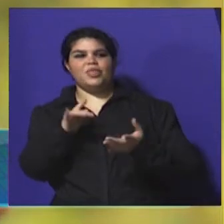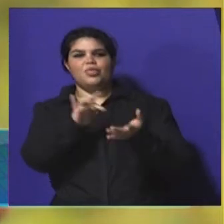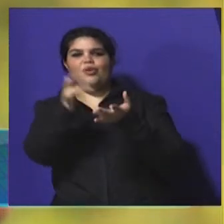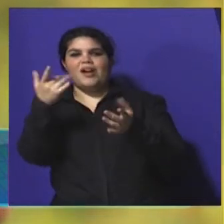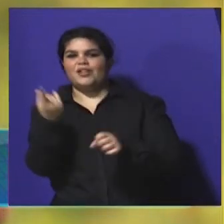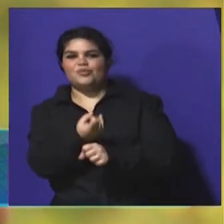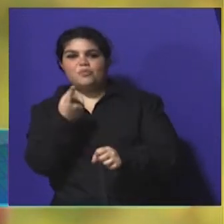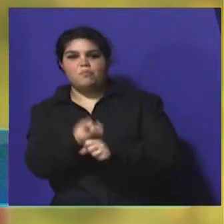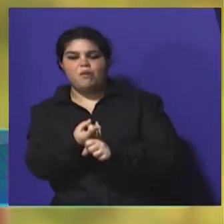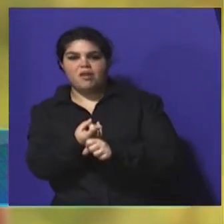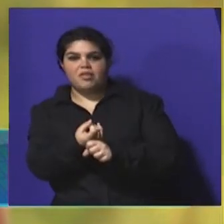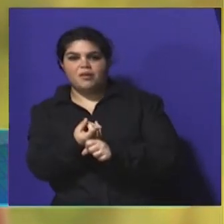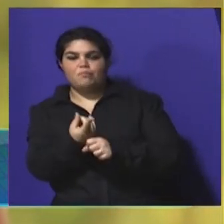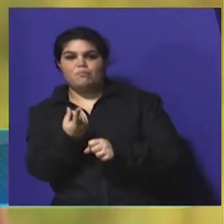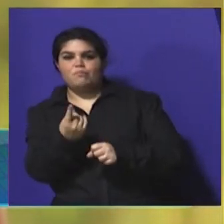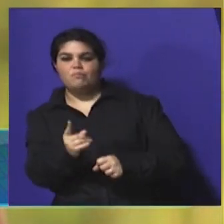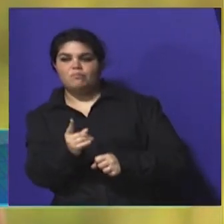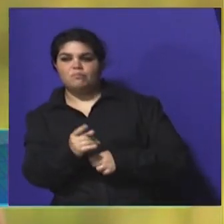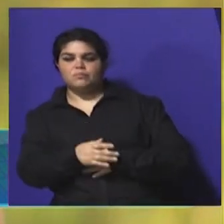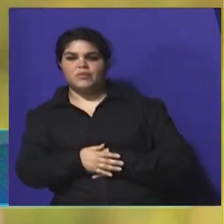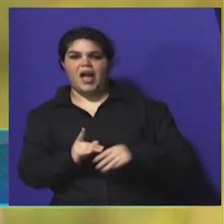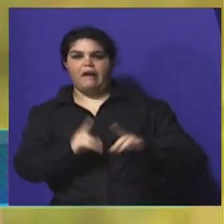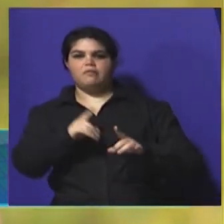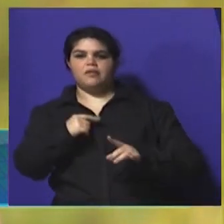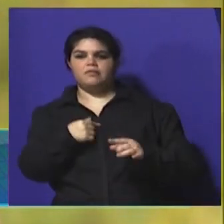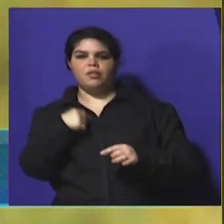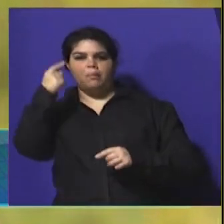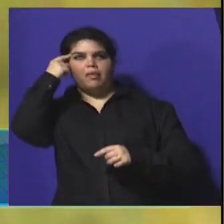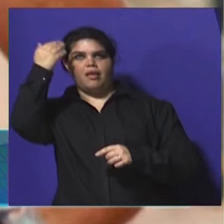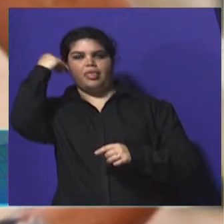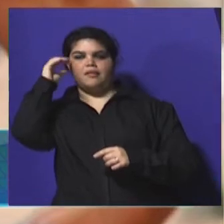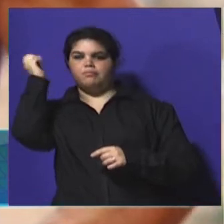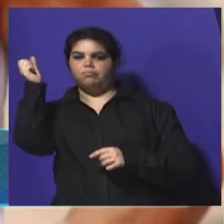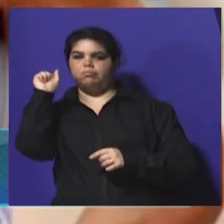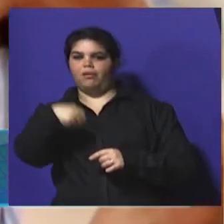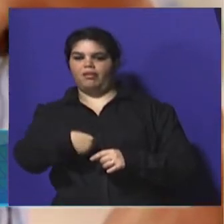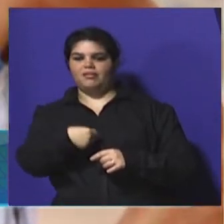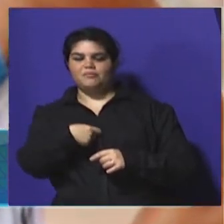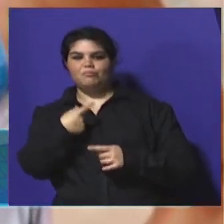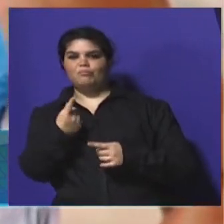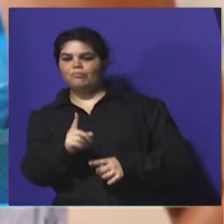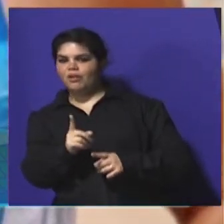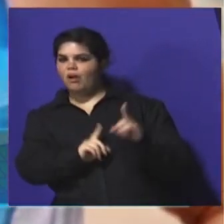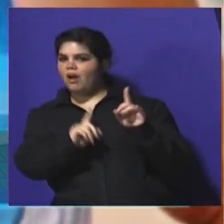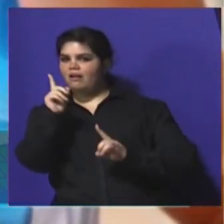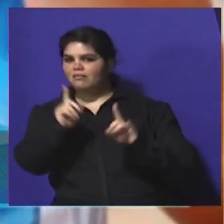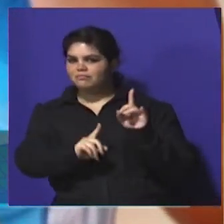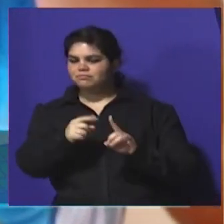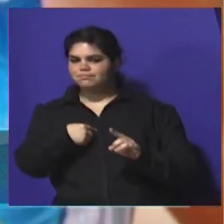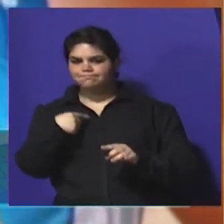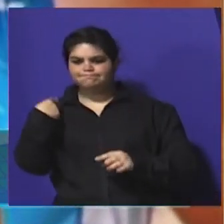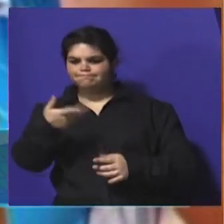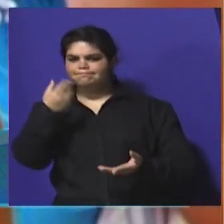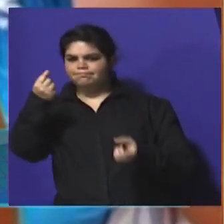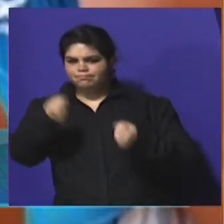vista y no se le da mucha importancia yo cada día estoy más convencido y le le